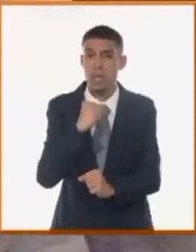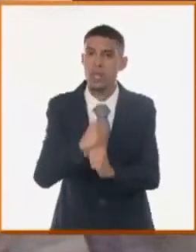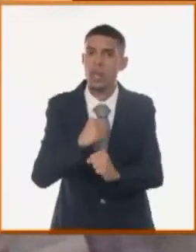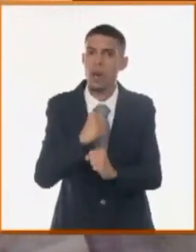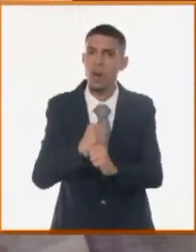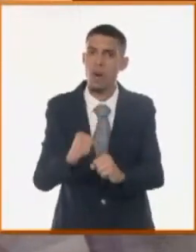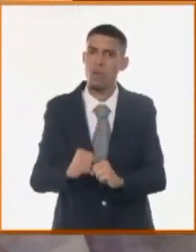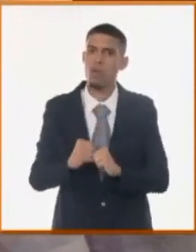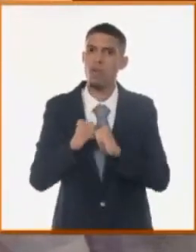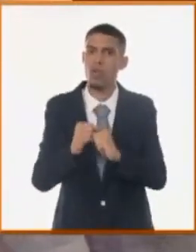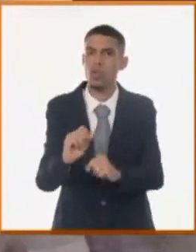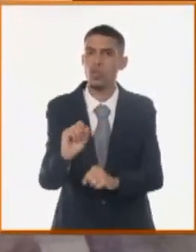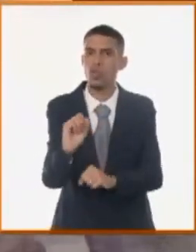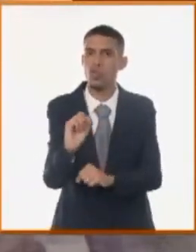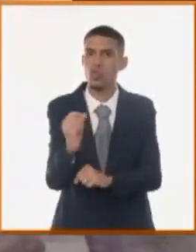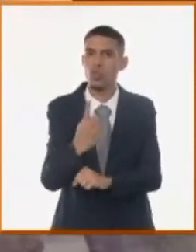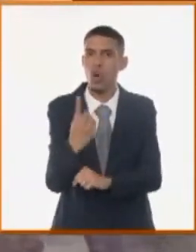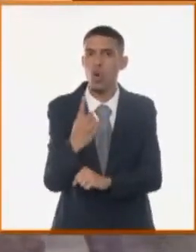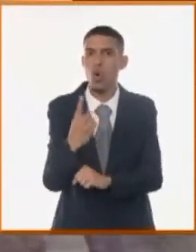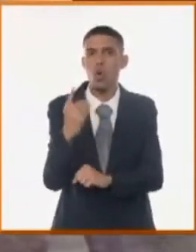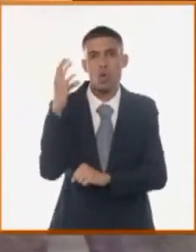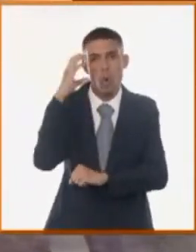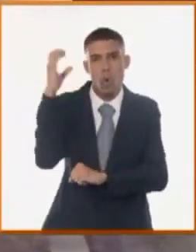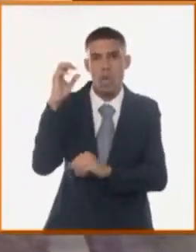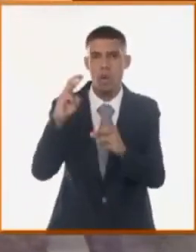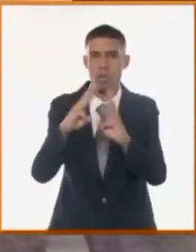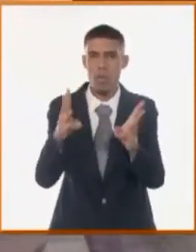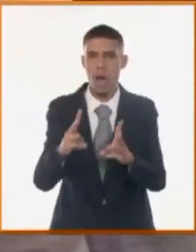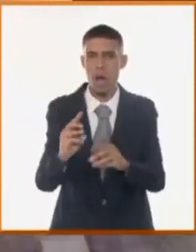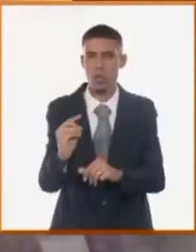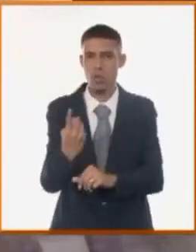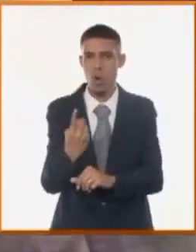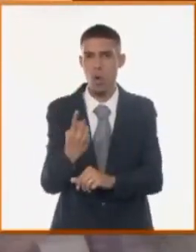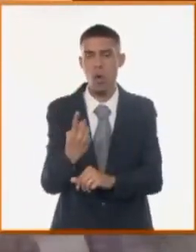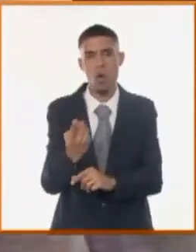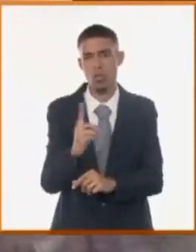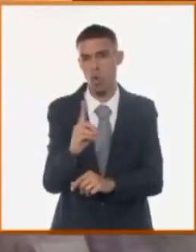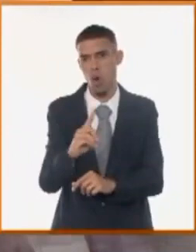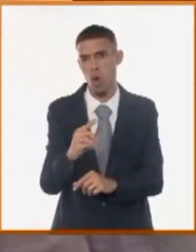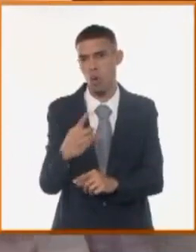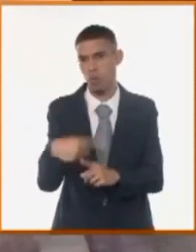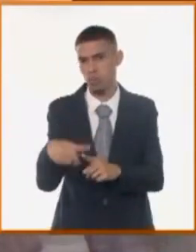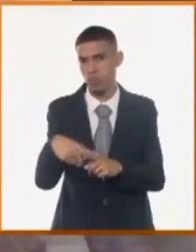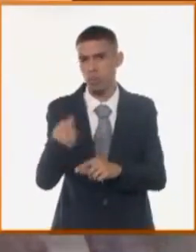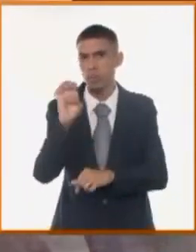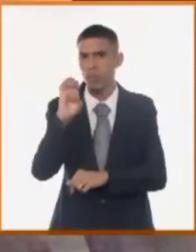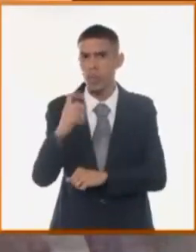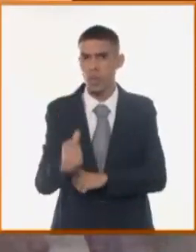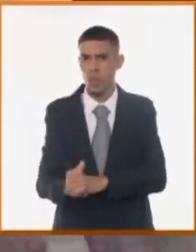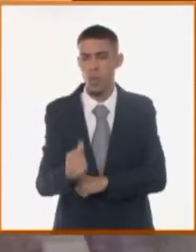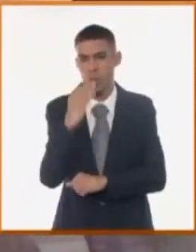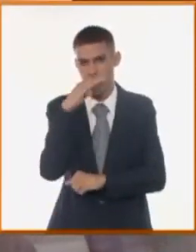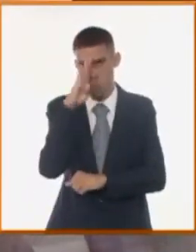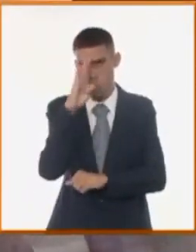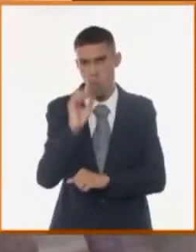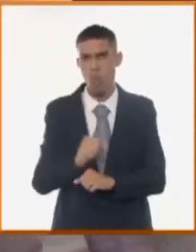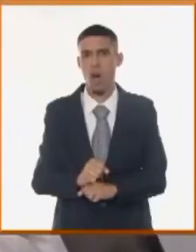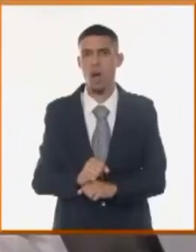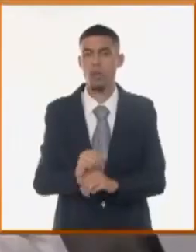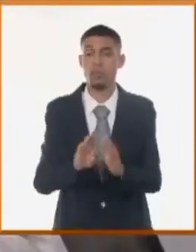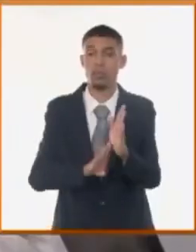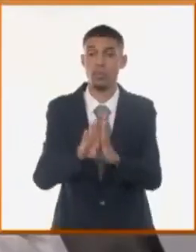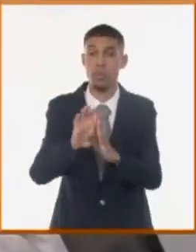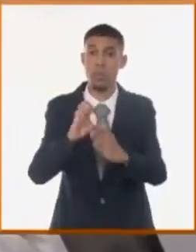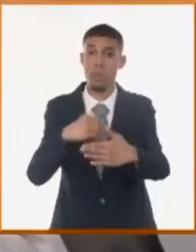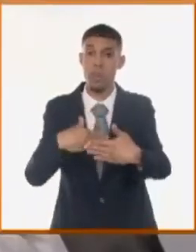gobierno digital. Tienen un impacto, como señalabas, también en la vida económica del país, en el desarrollo de las empresas, ¿no? Nosotros hoy